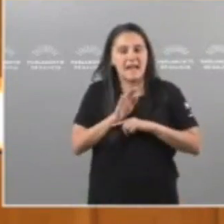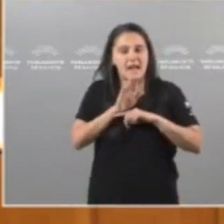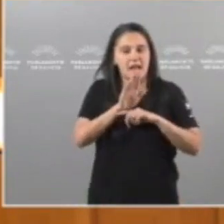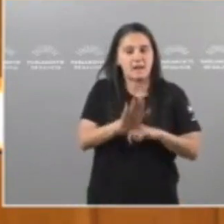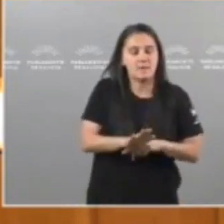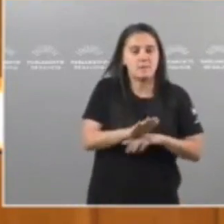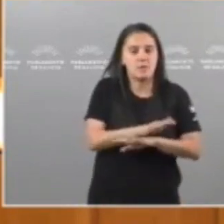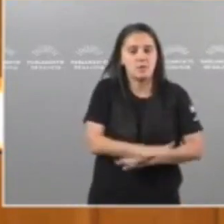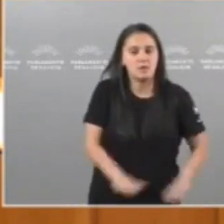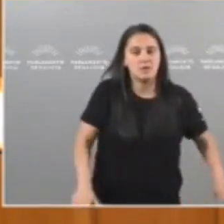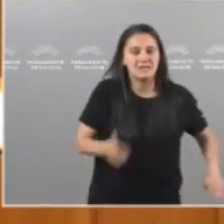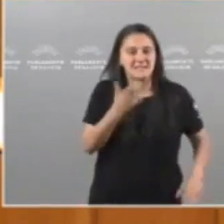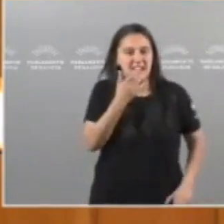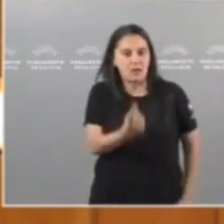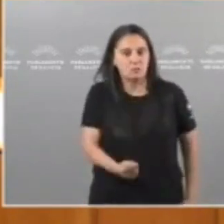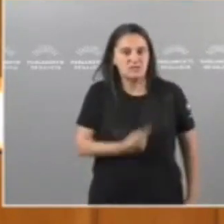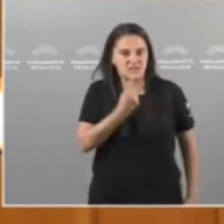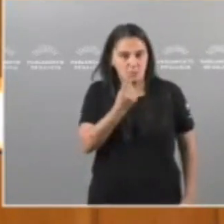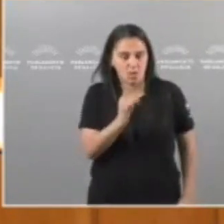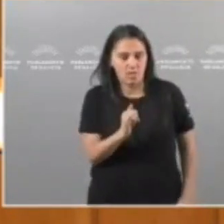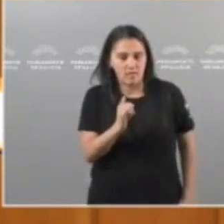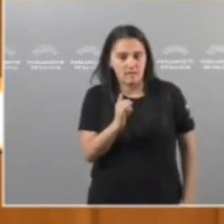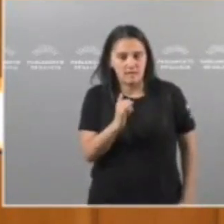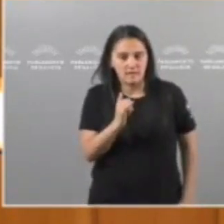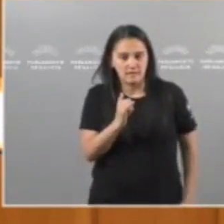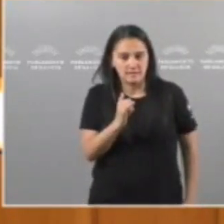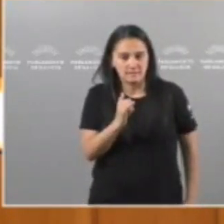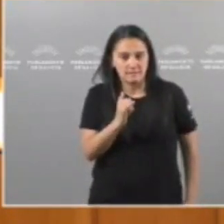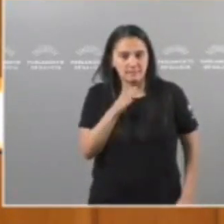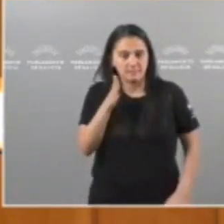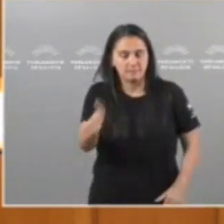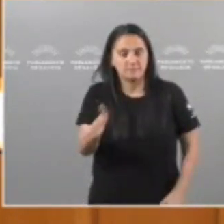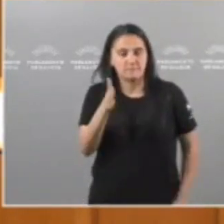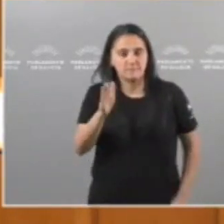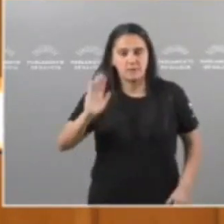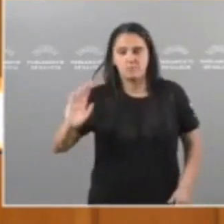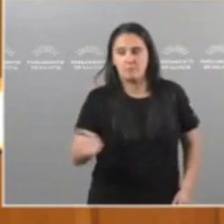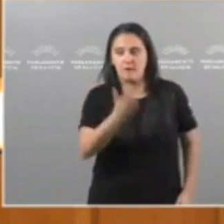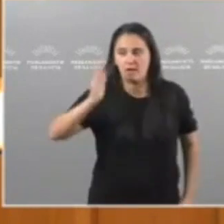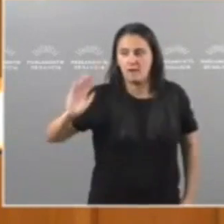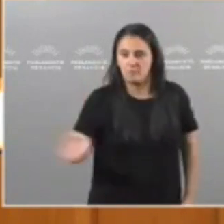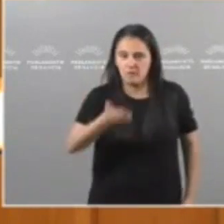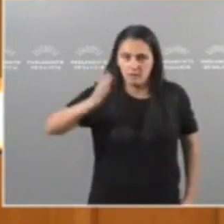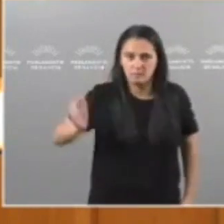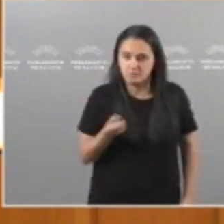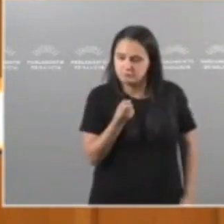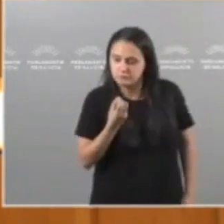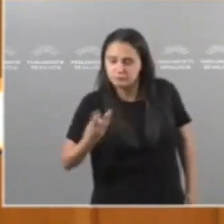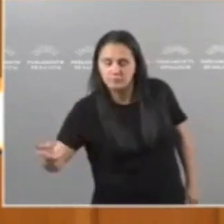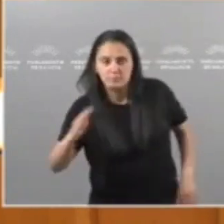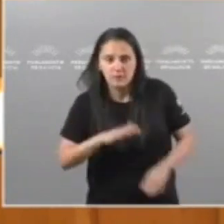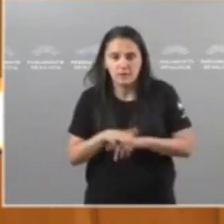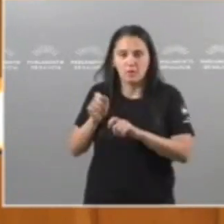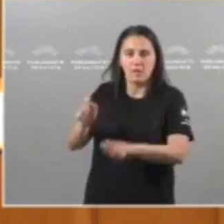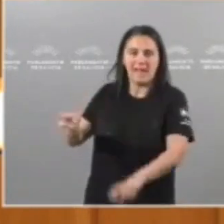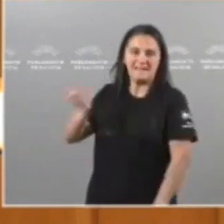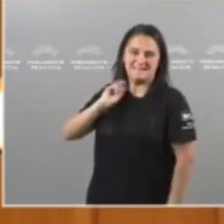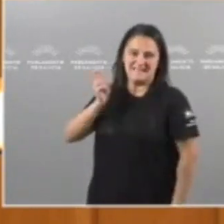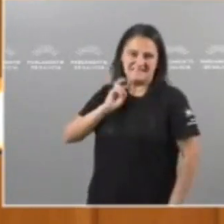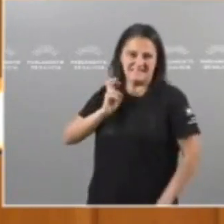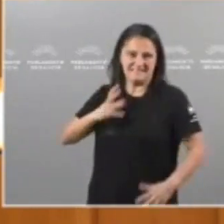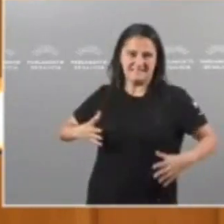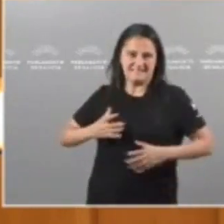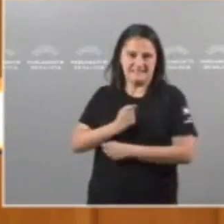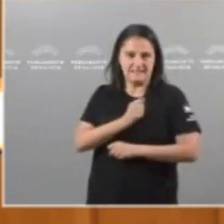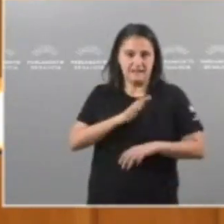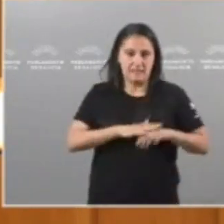nenos e nenas que teñen autismo, que de cada vez os atenda un profesional distinto, para eles supón un estrés. Porque supón